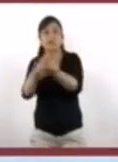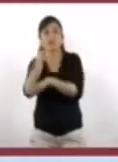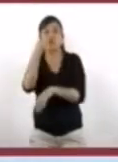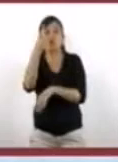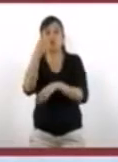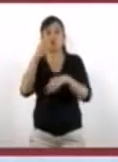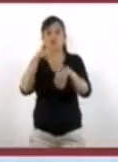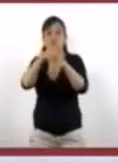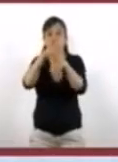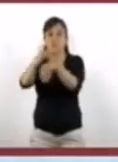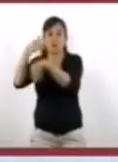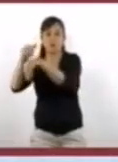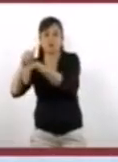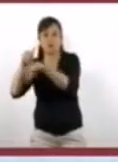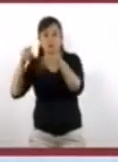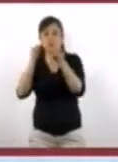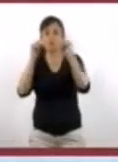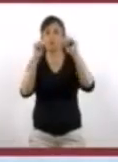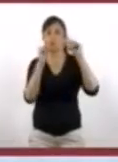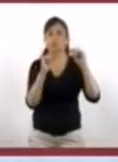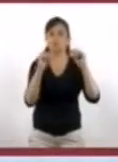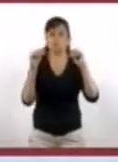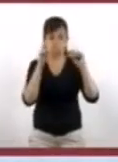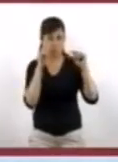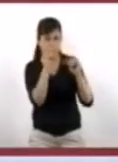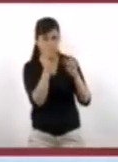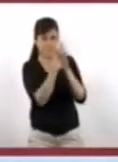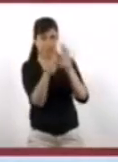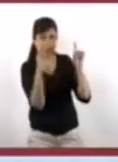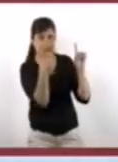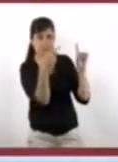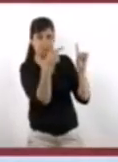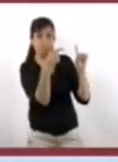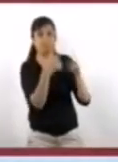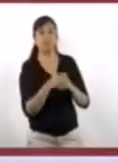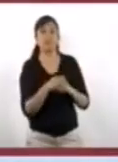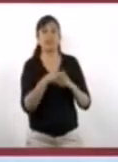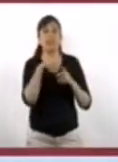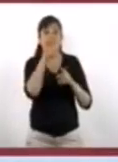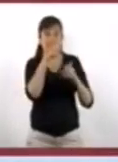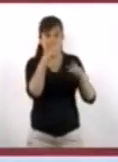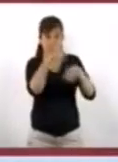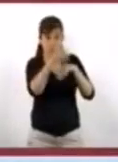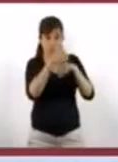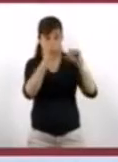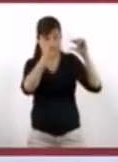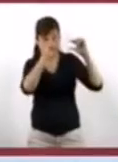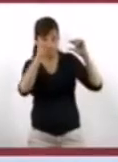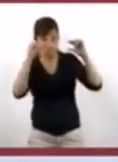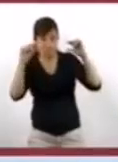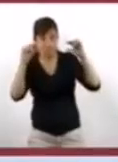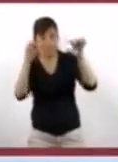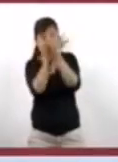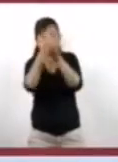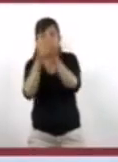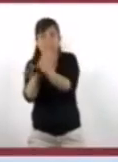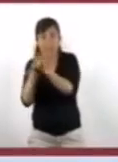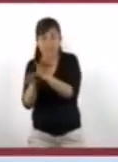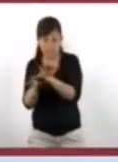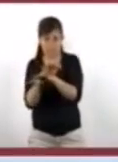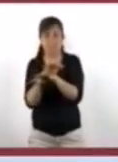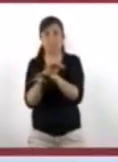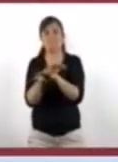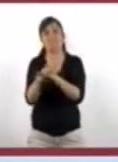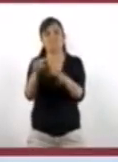2 valores por otros que son muy pequeños. Observa que el valor de la media de los datos alterados